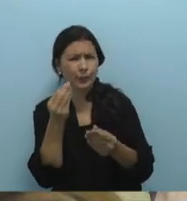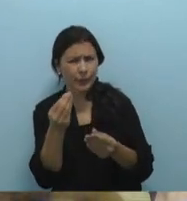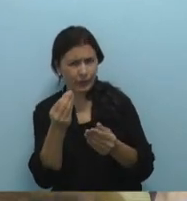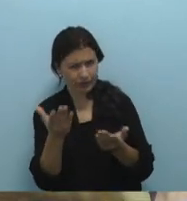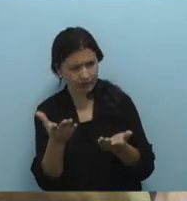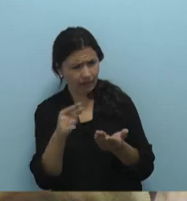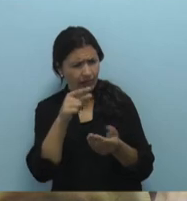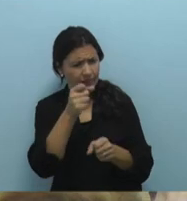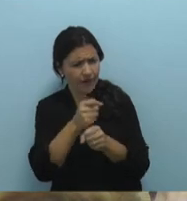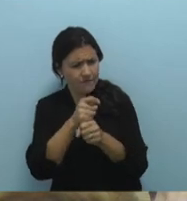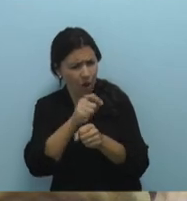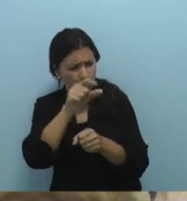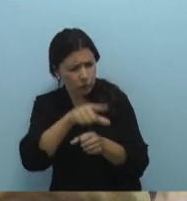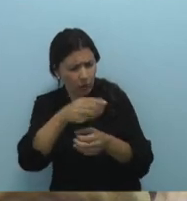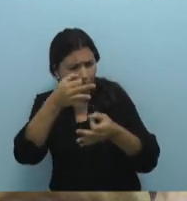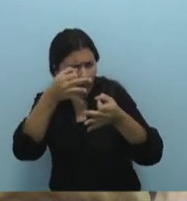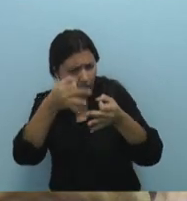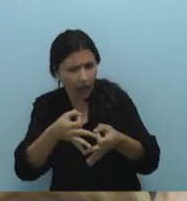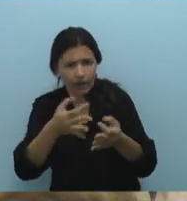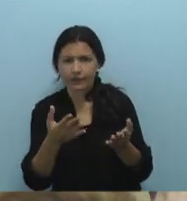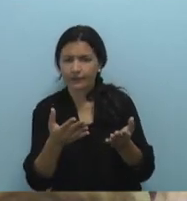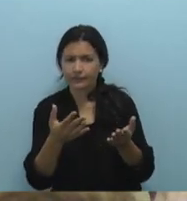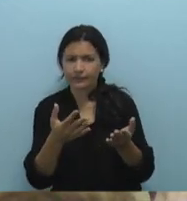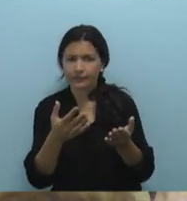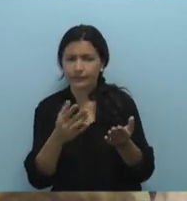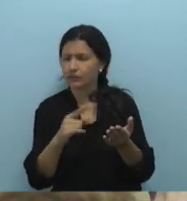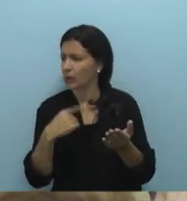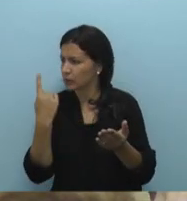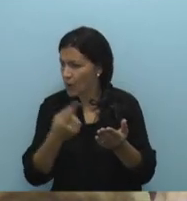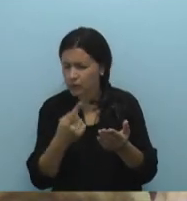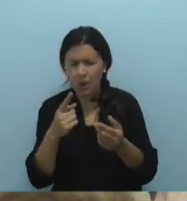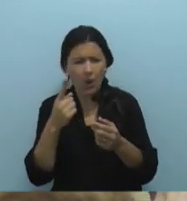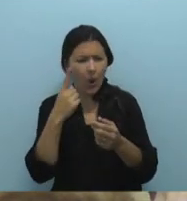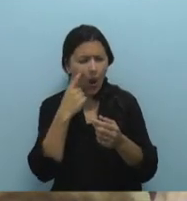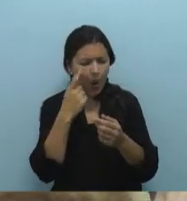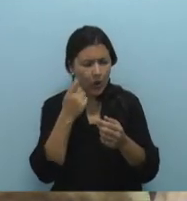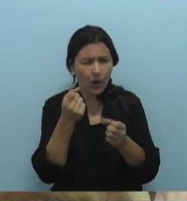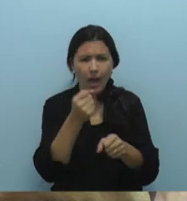reproche realizado por la propia legislatura que tiene que aplicar la